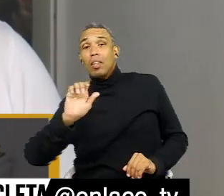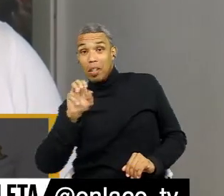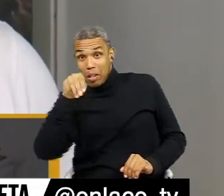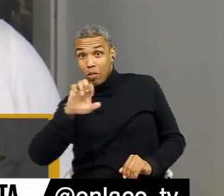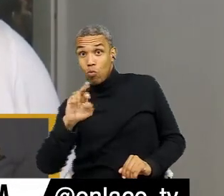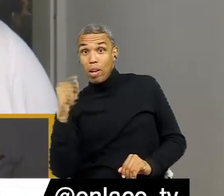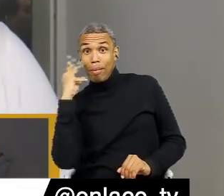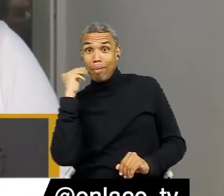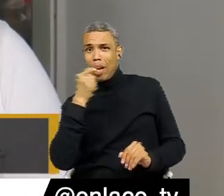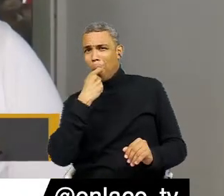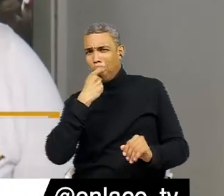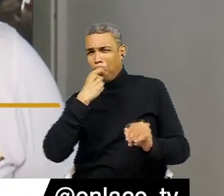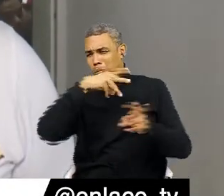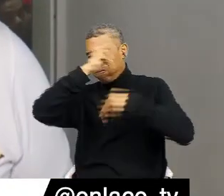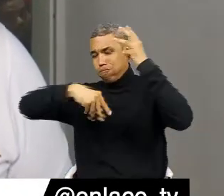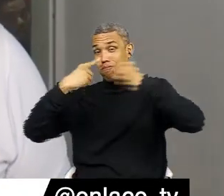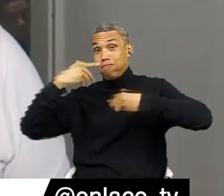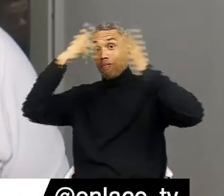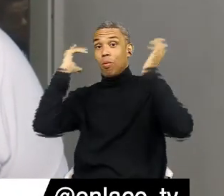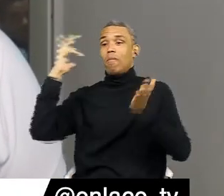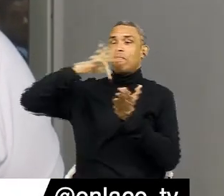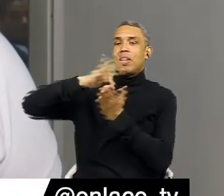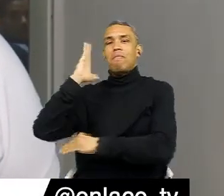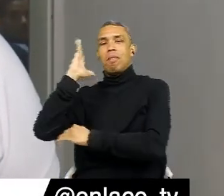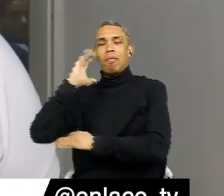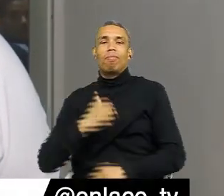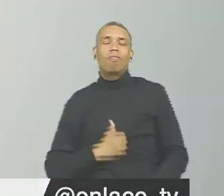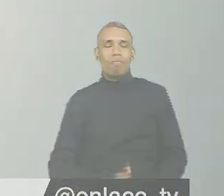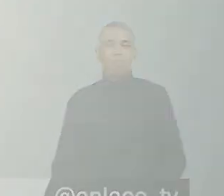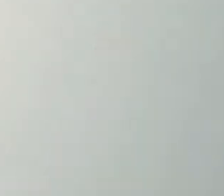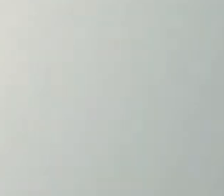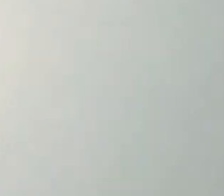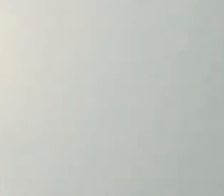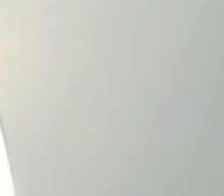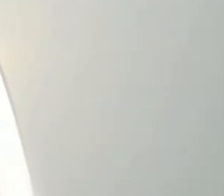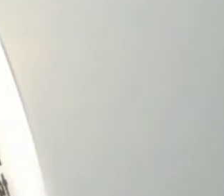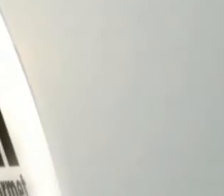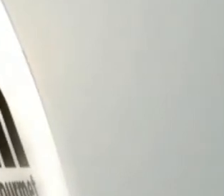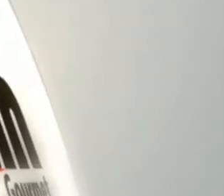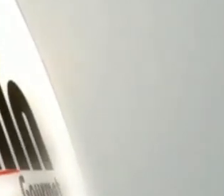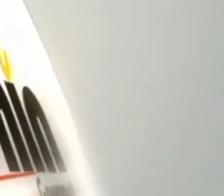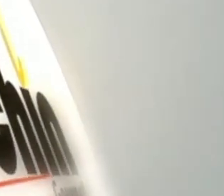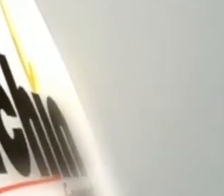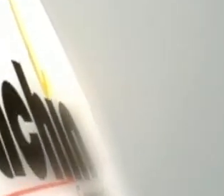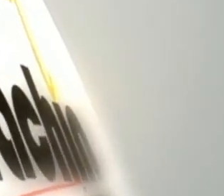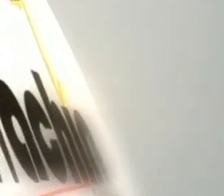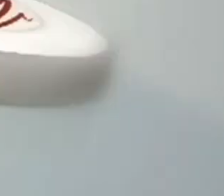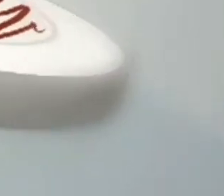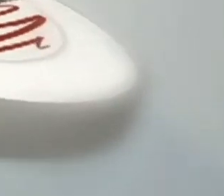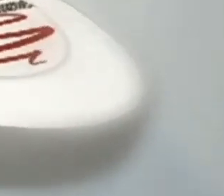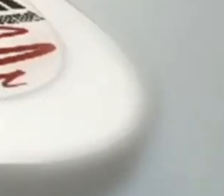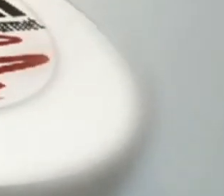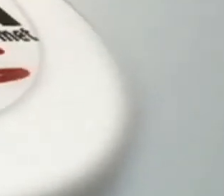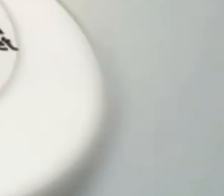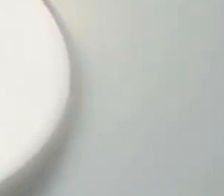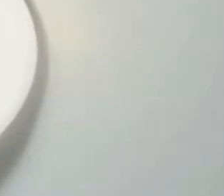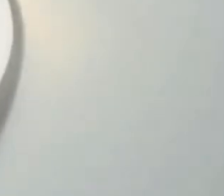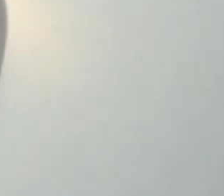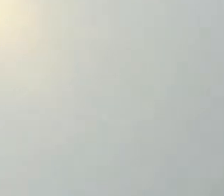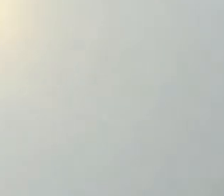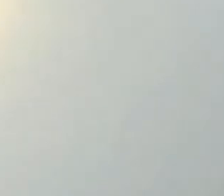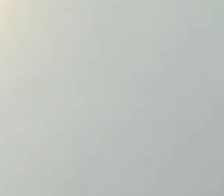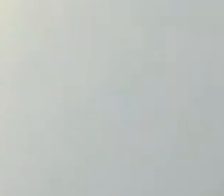aquí en Barranca Bermeja. Continúen ustedes con más información en estudio. Hasta aquí los deportes, con el patrocinio de Restaurante